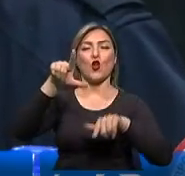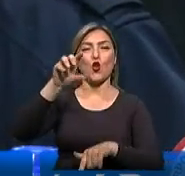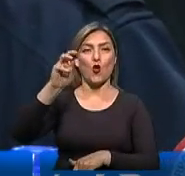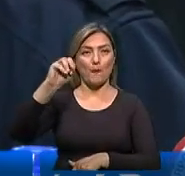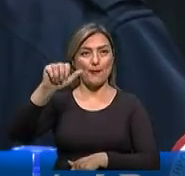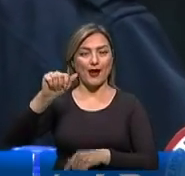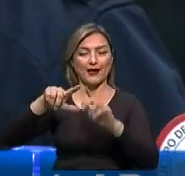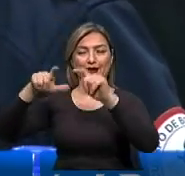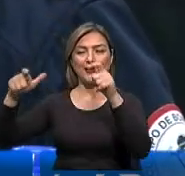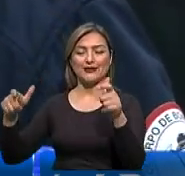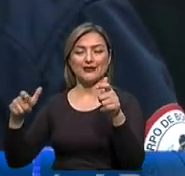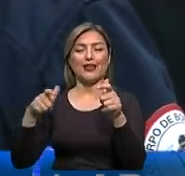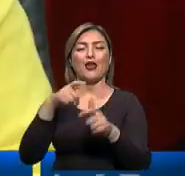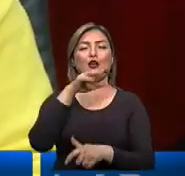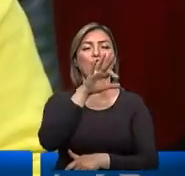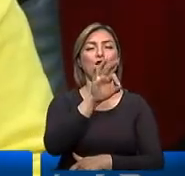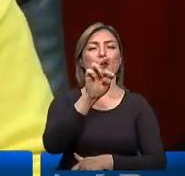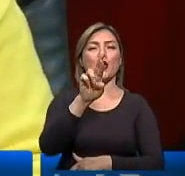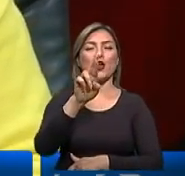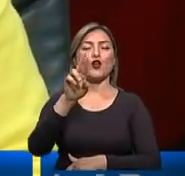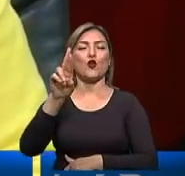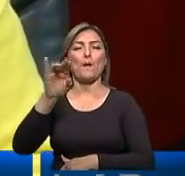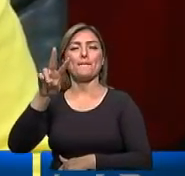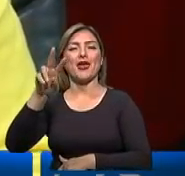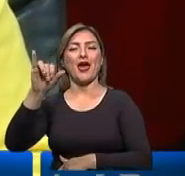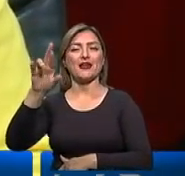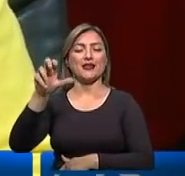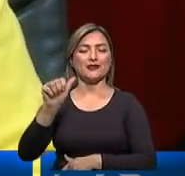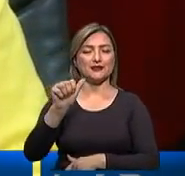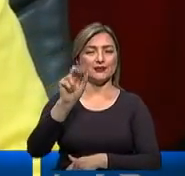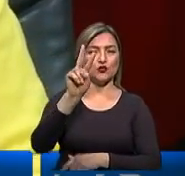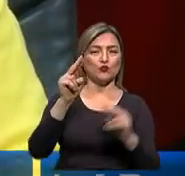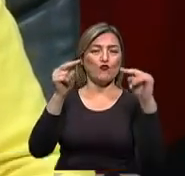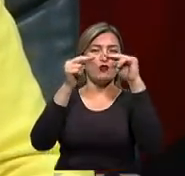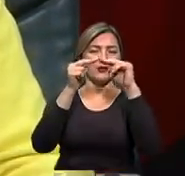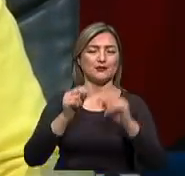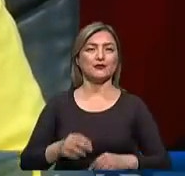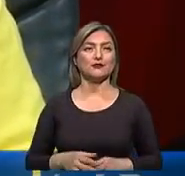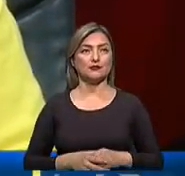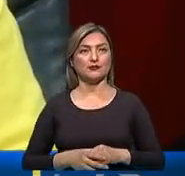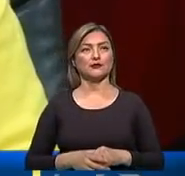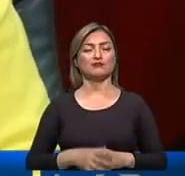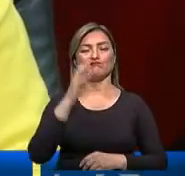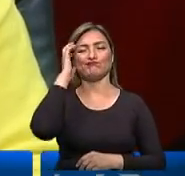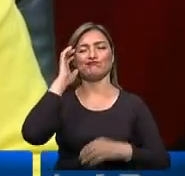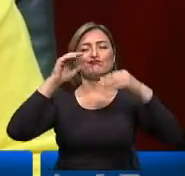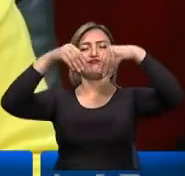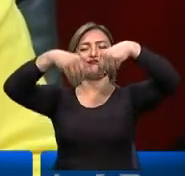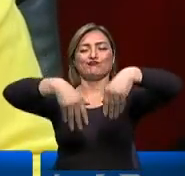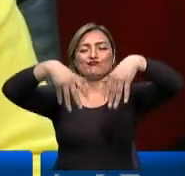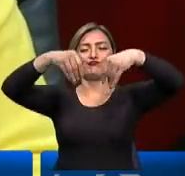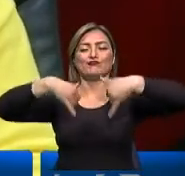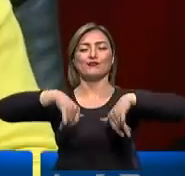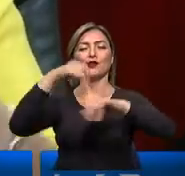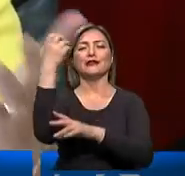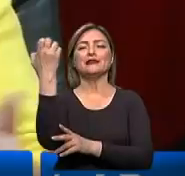la ferroviaria y en el sector de los 2 puentes. Es preocupante porque las lluvias van a continuar y nosotros seguimos atendiendo estas emergencias